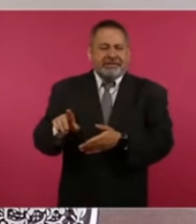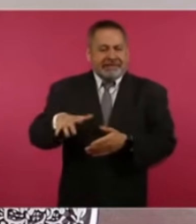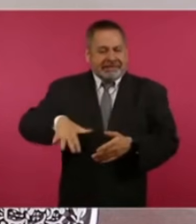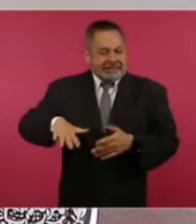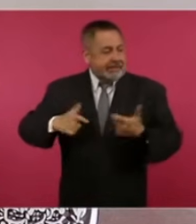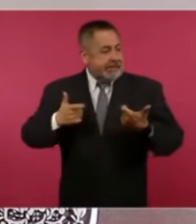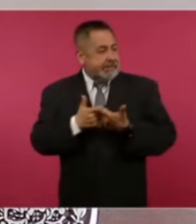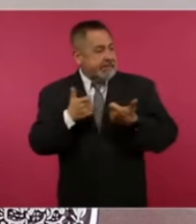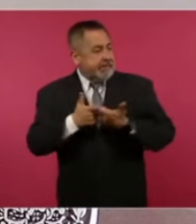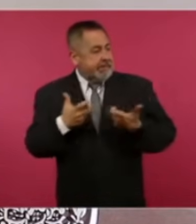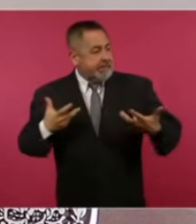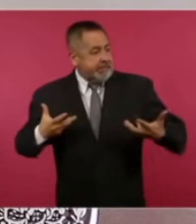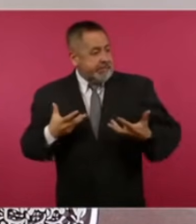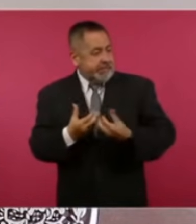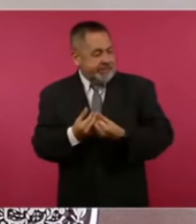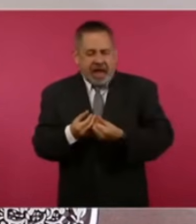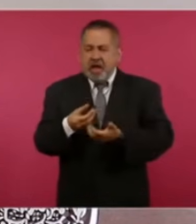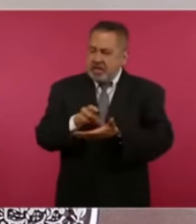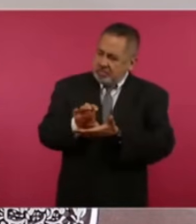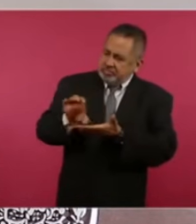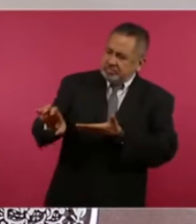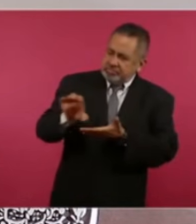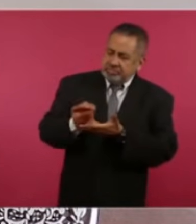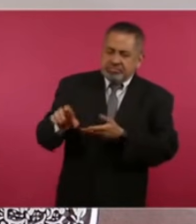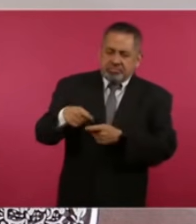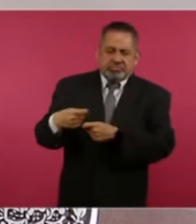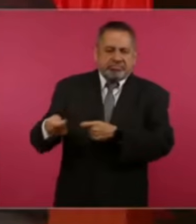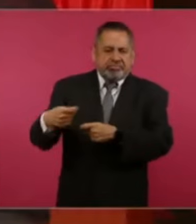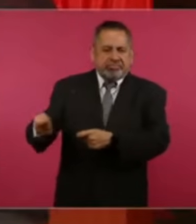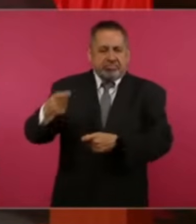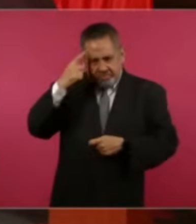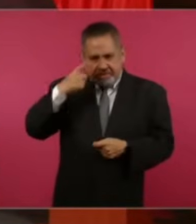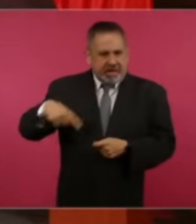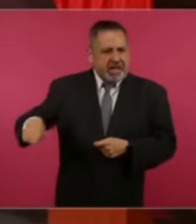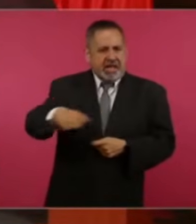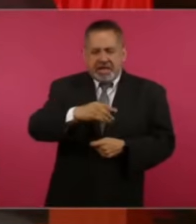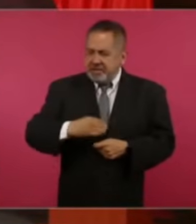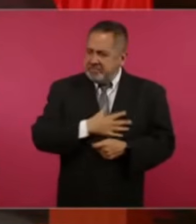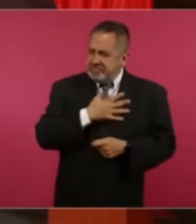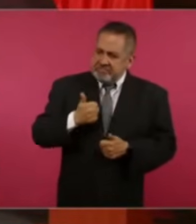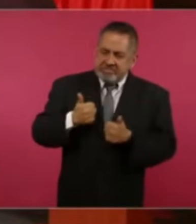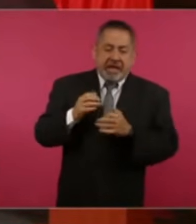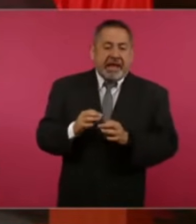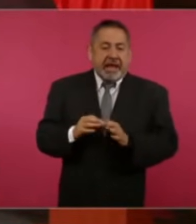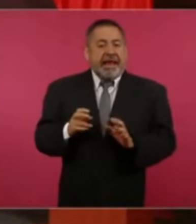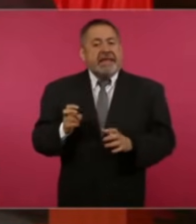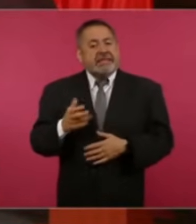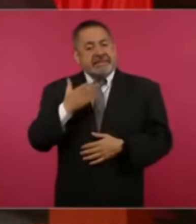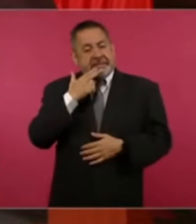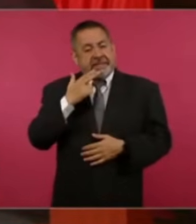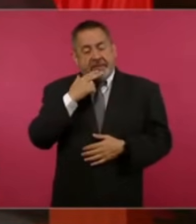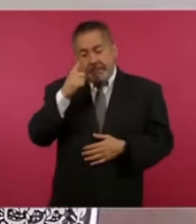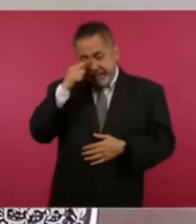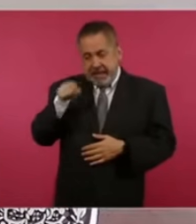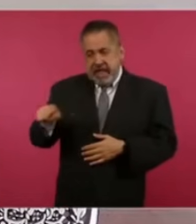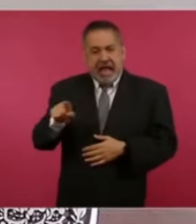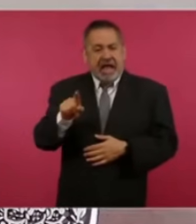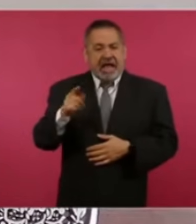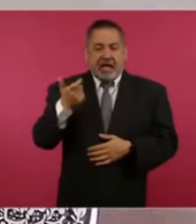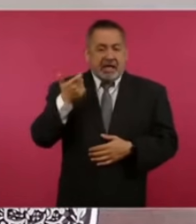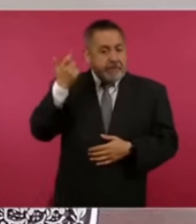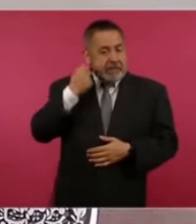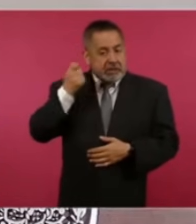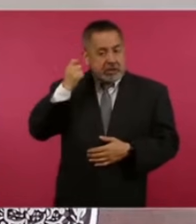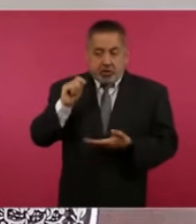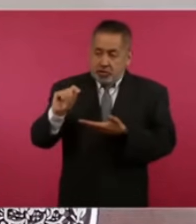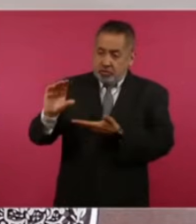proviene del Fondo de Pensiones para el Bienestar y que garantice el